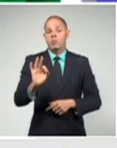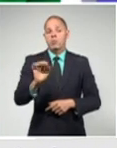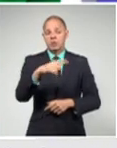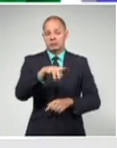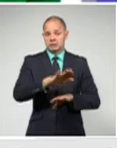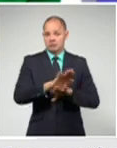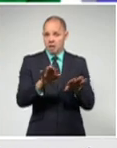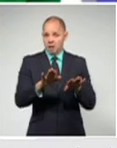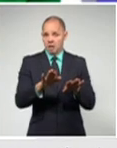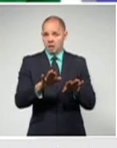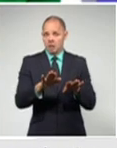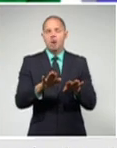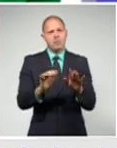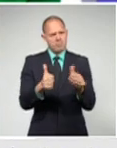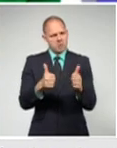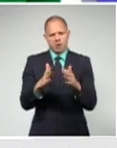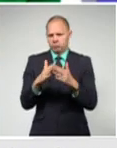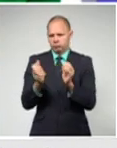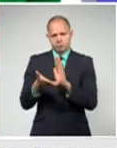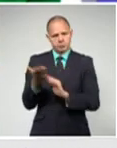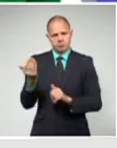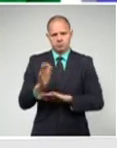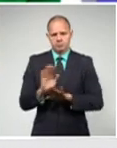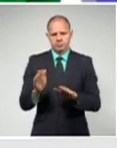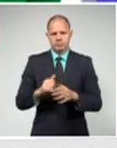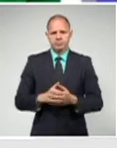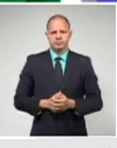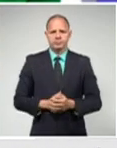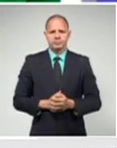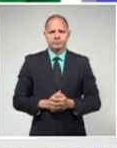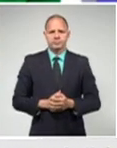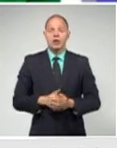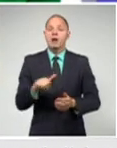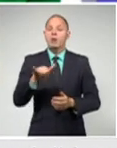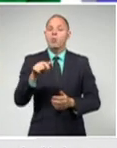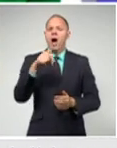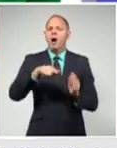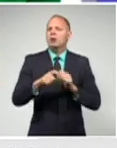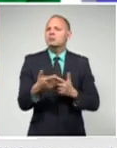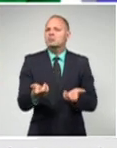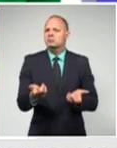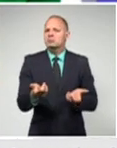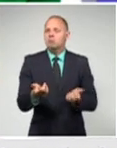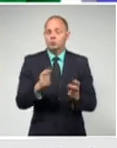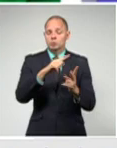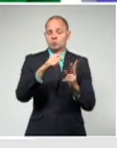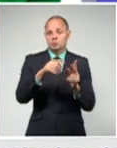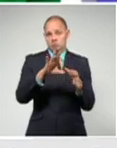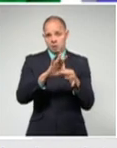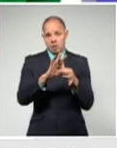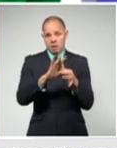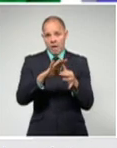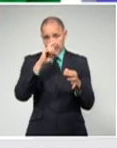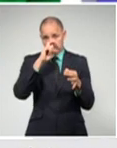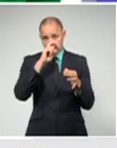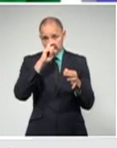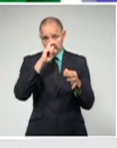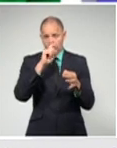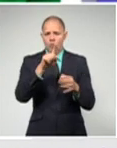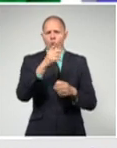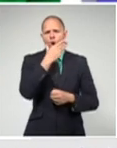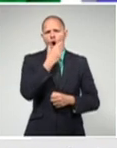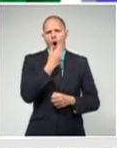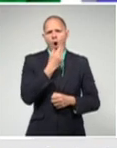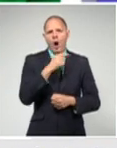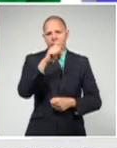diagnosticados ya recuperados, y de todas formas se mantienen 2 graves, un adolescente de